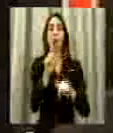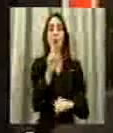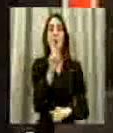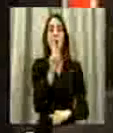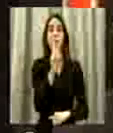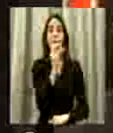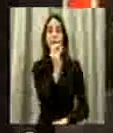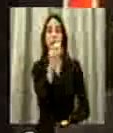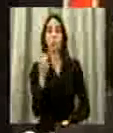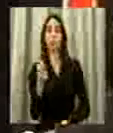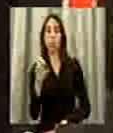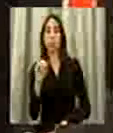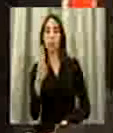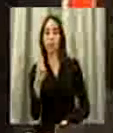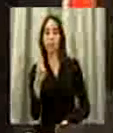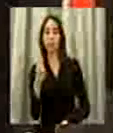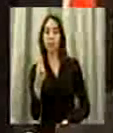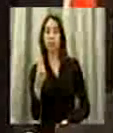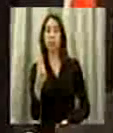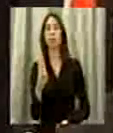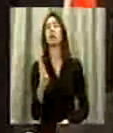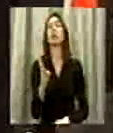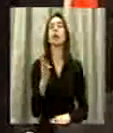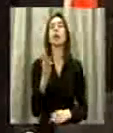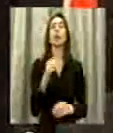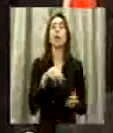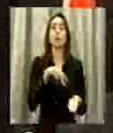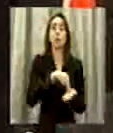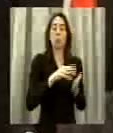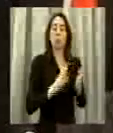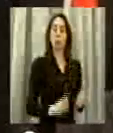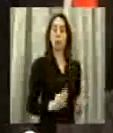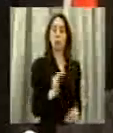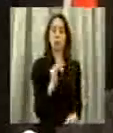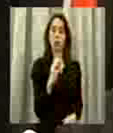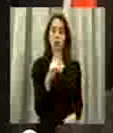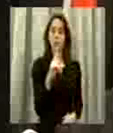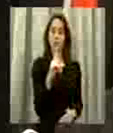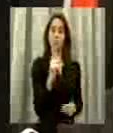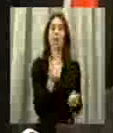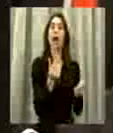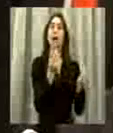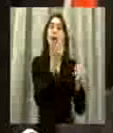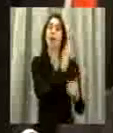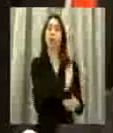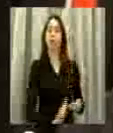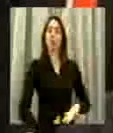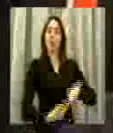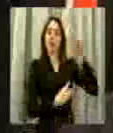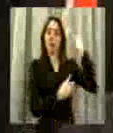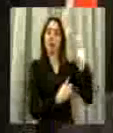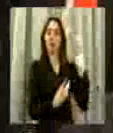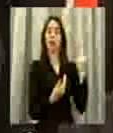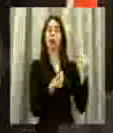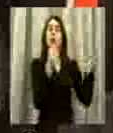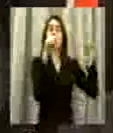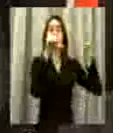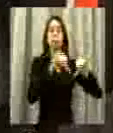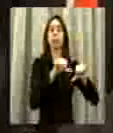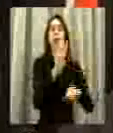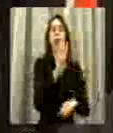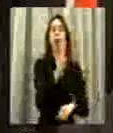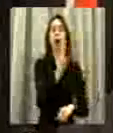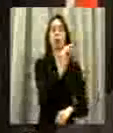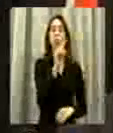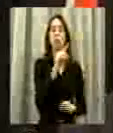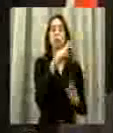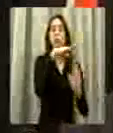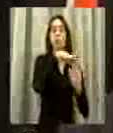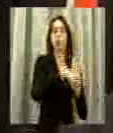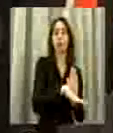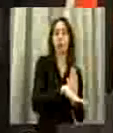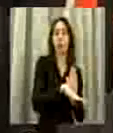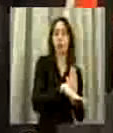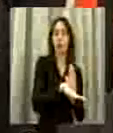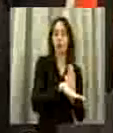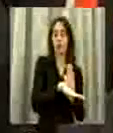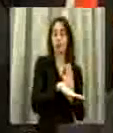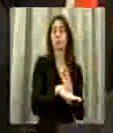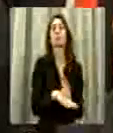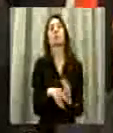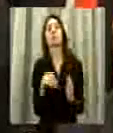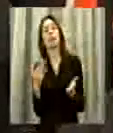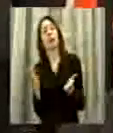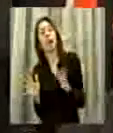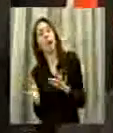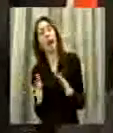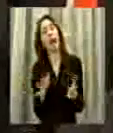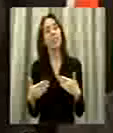una deterioro la posición fiscal de 4 puntos del producto en la administración anterior. Yo creo que a veces